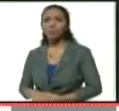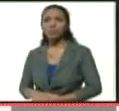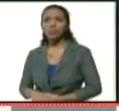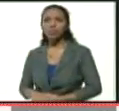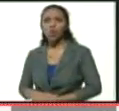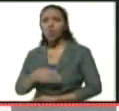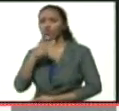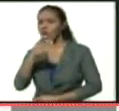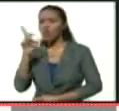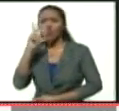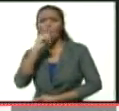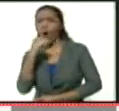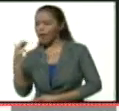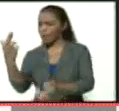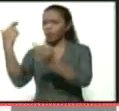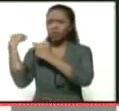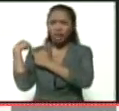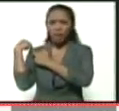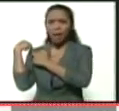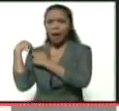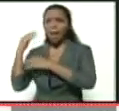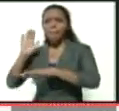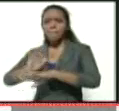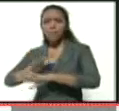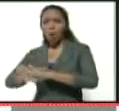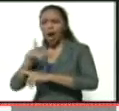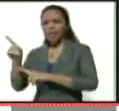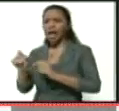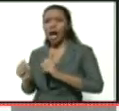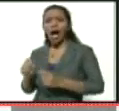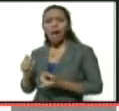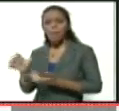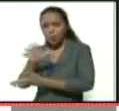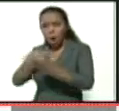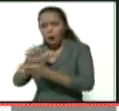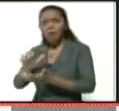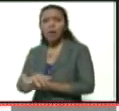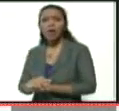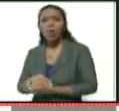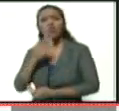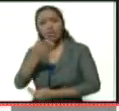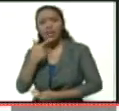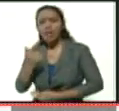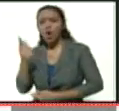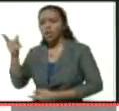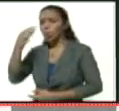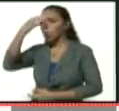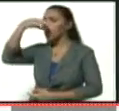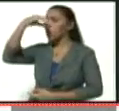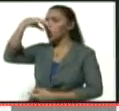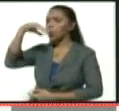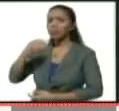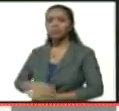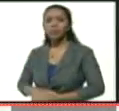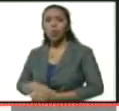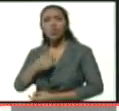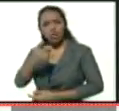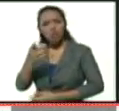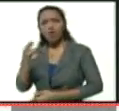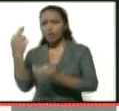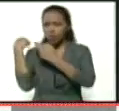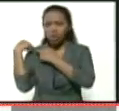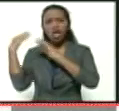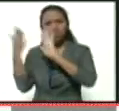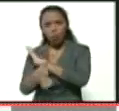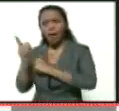no es responsable por haber subestimado esta crisis, le dijo. Usted dijo que esto era una gripecita. Usted no es responsable de